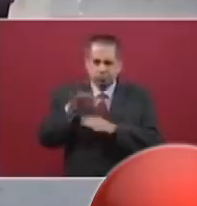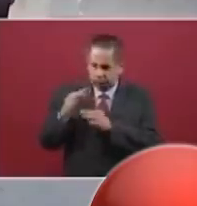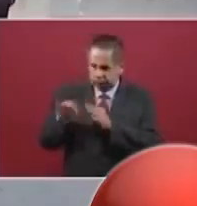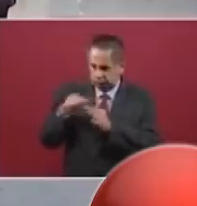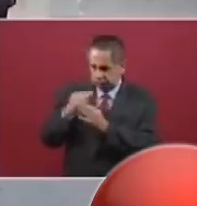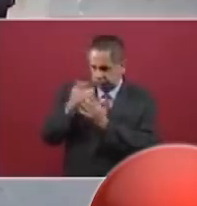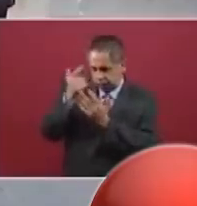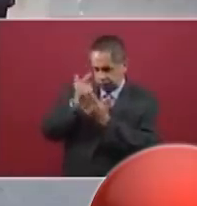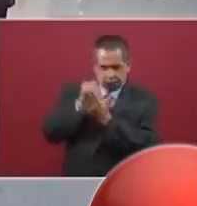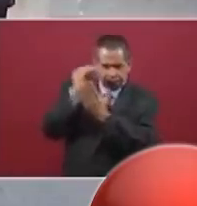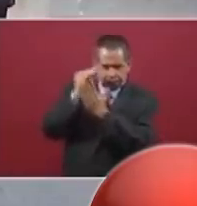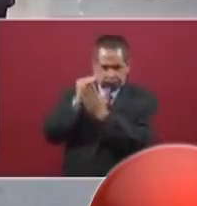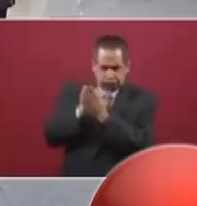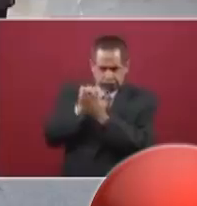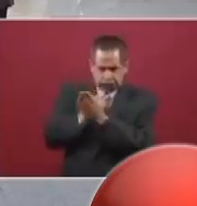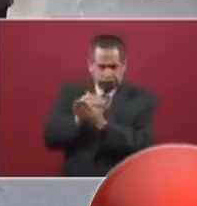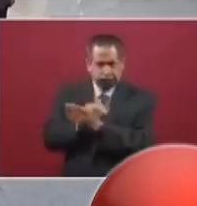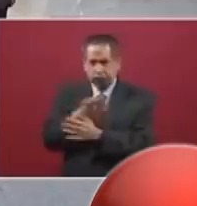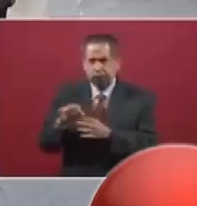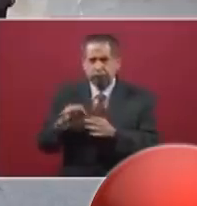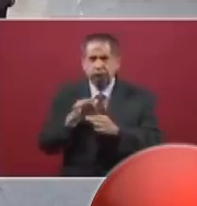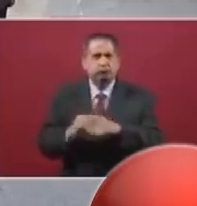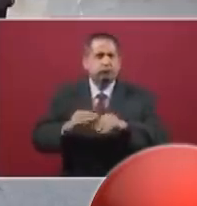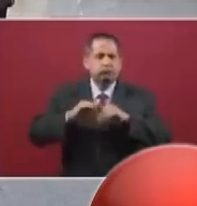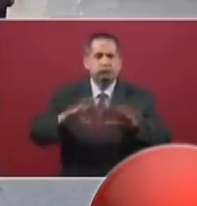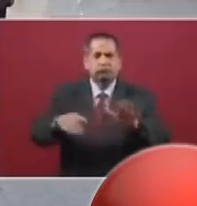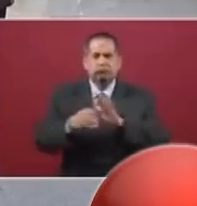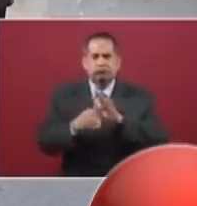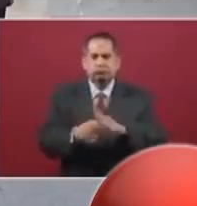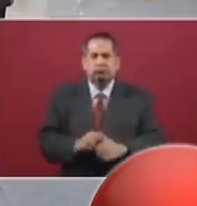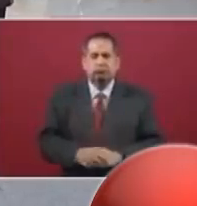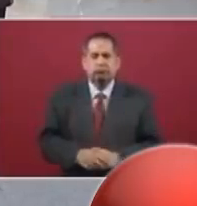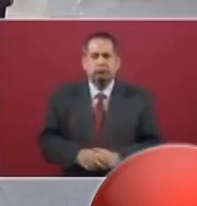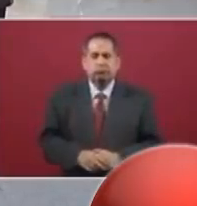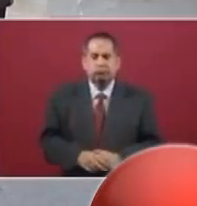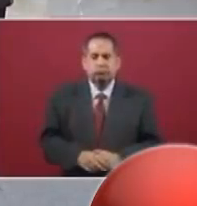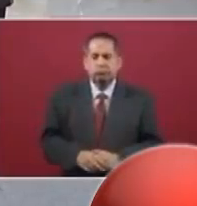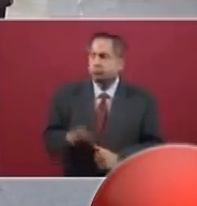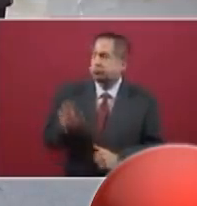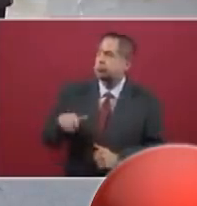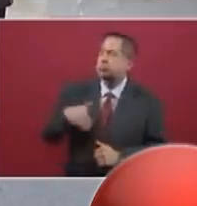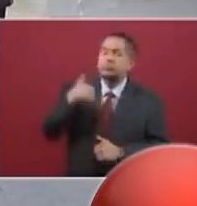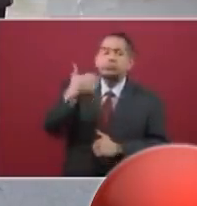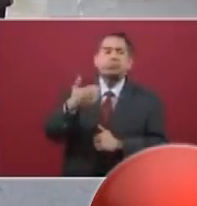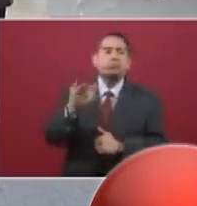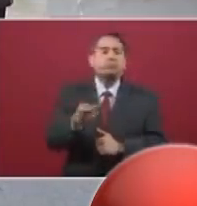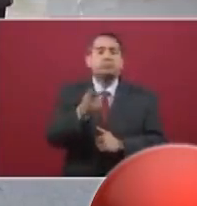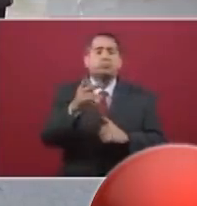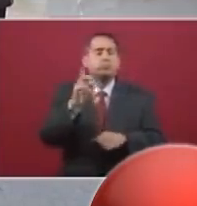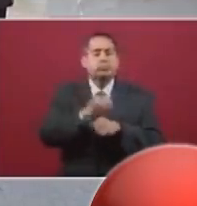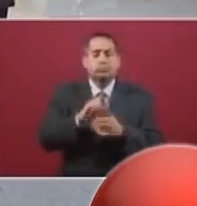tener todo el análisis para presentar. ¿Va a haber consulta el 21?